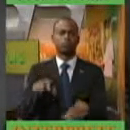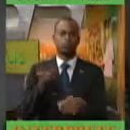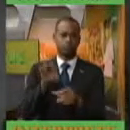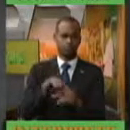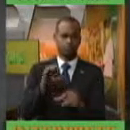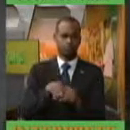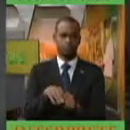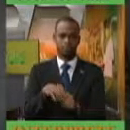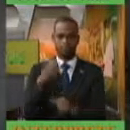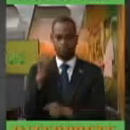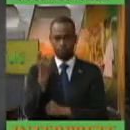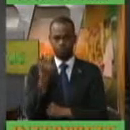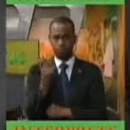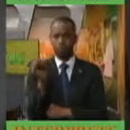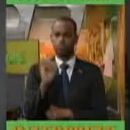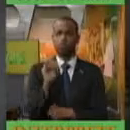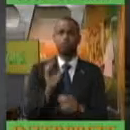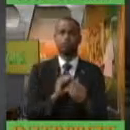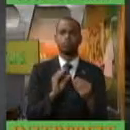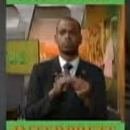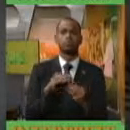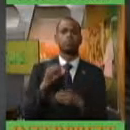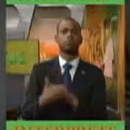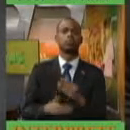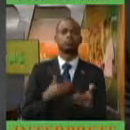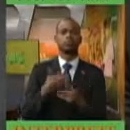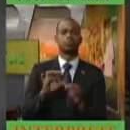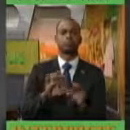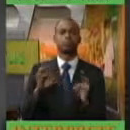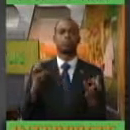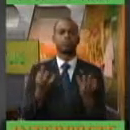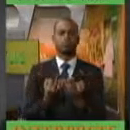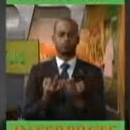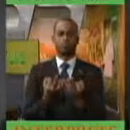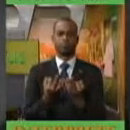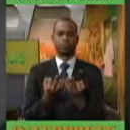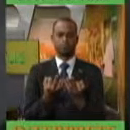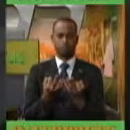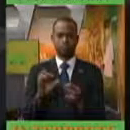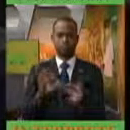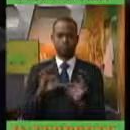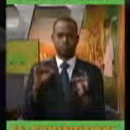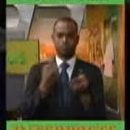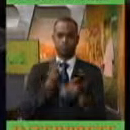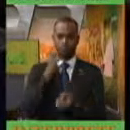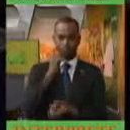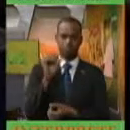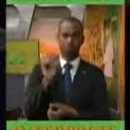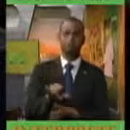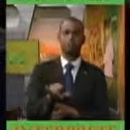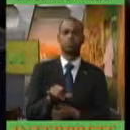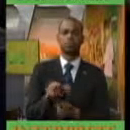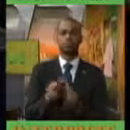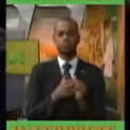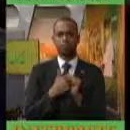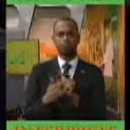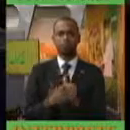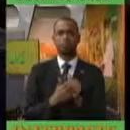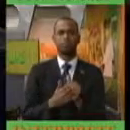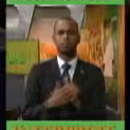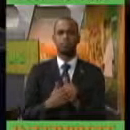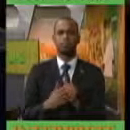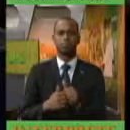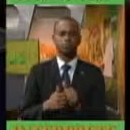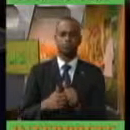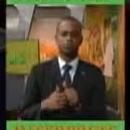al voto. Pero como te decía también, que sea un proceso familiar, que la familia se identifique, que la familia acompañe a su hijo